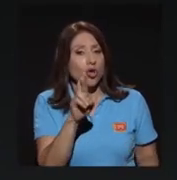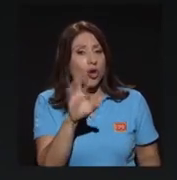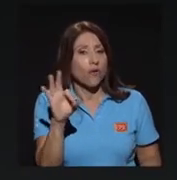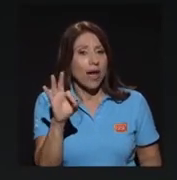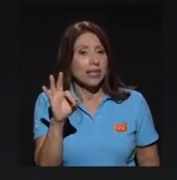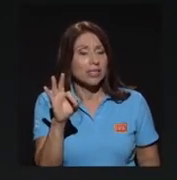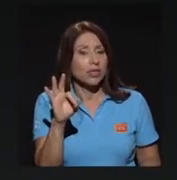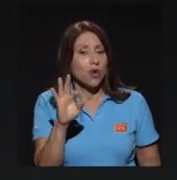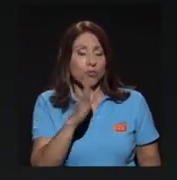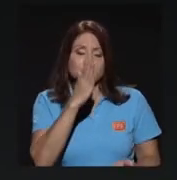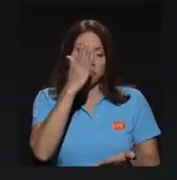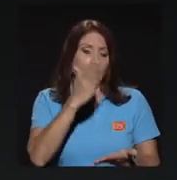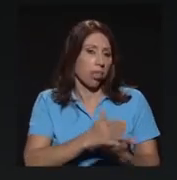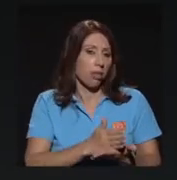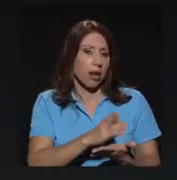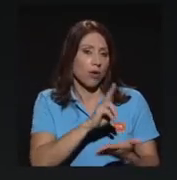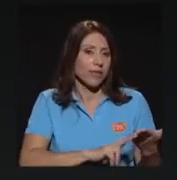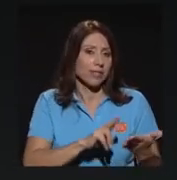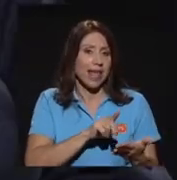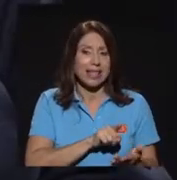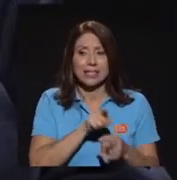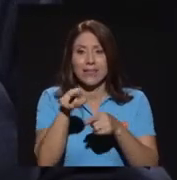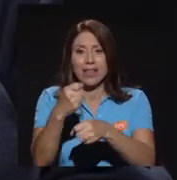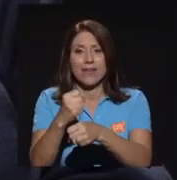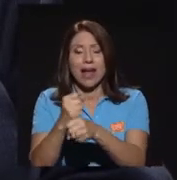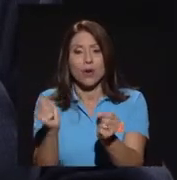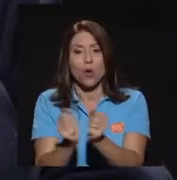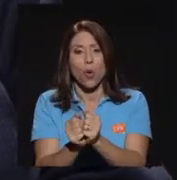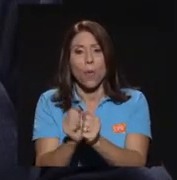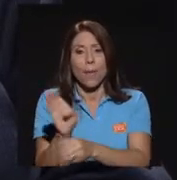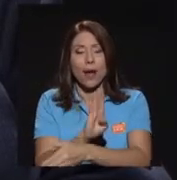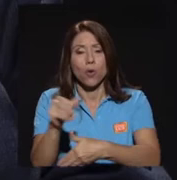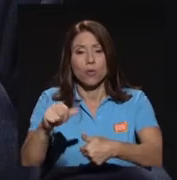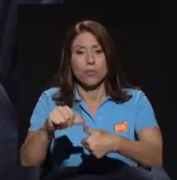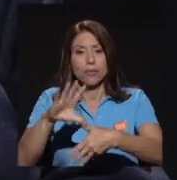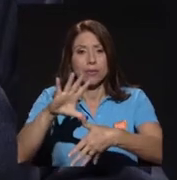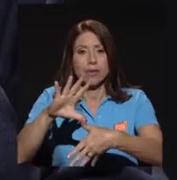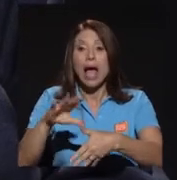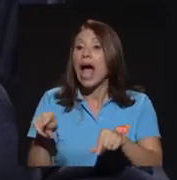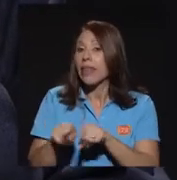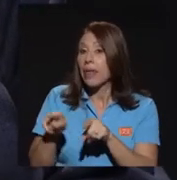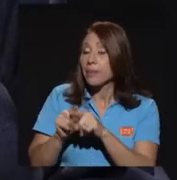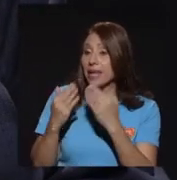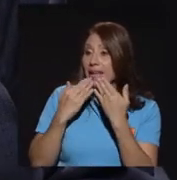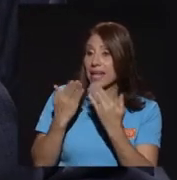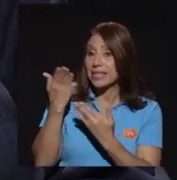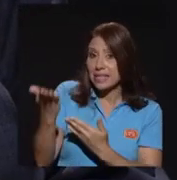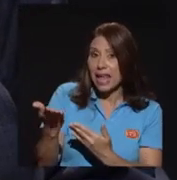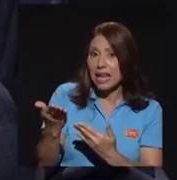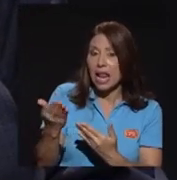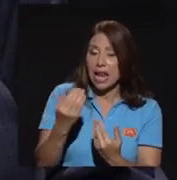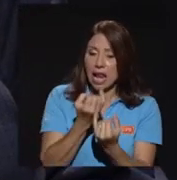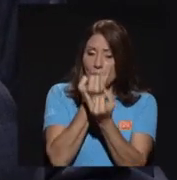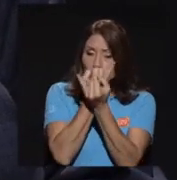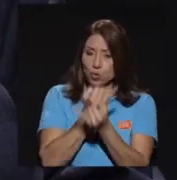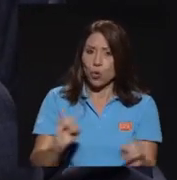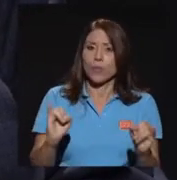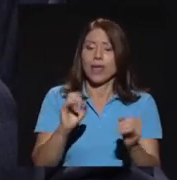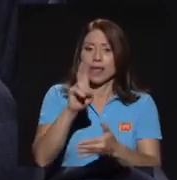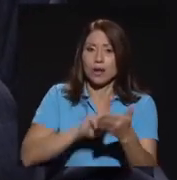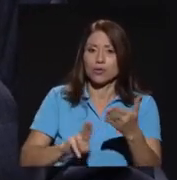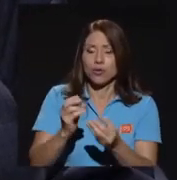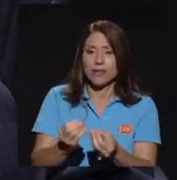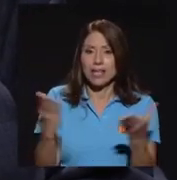interamericana también se le debe la gran autonomía de las universidades públicas porque él fue el que tuvo la idea